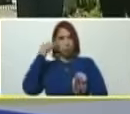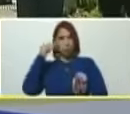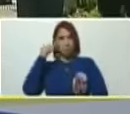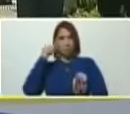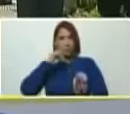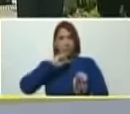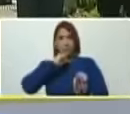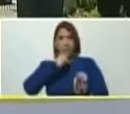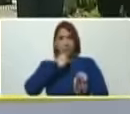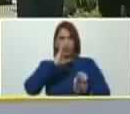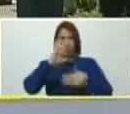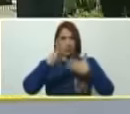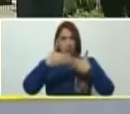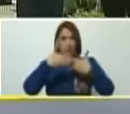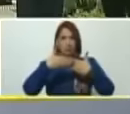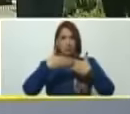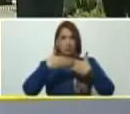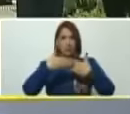confidenciales al cierre,